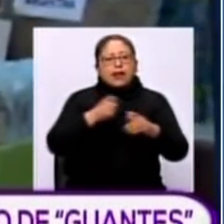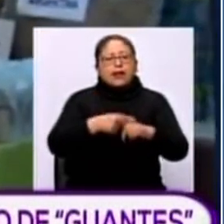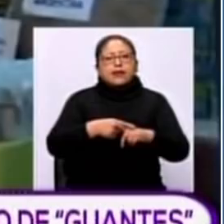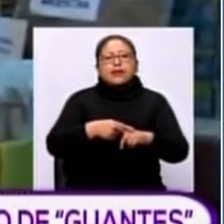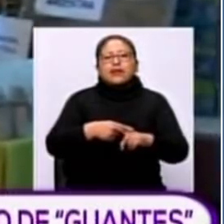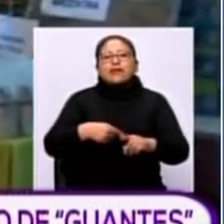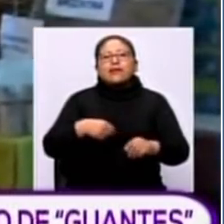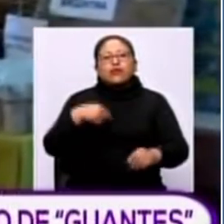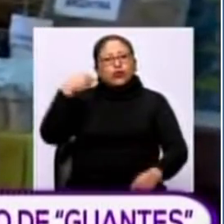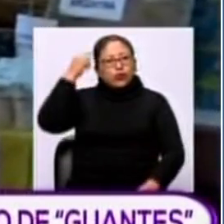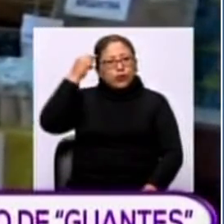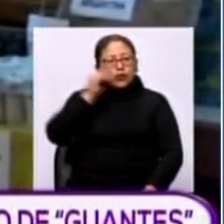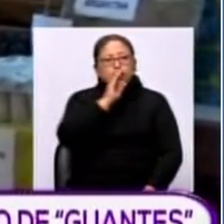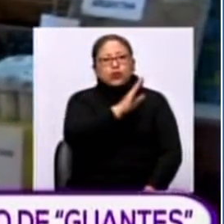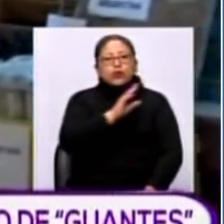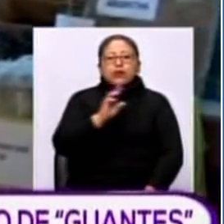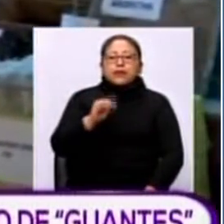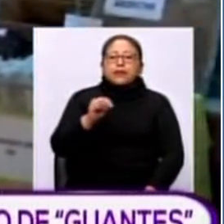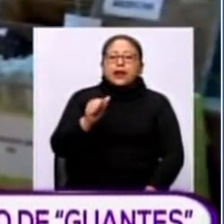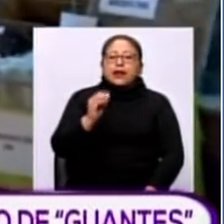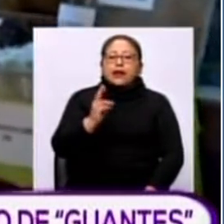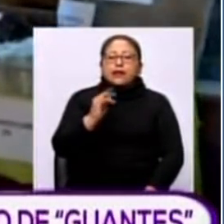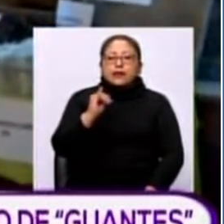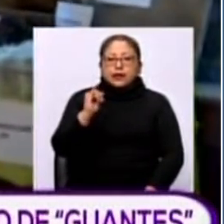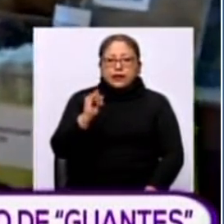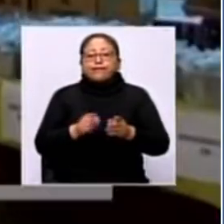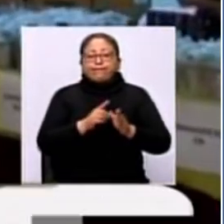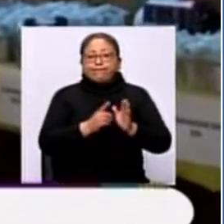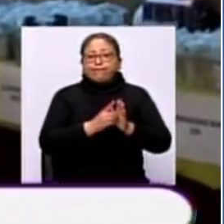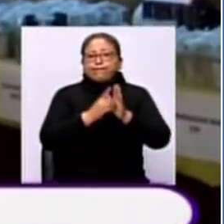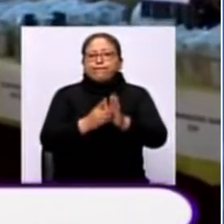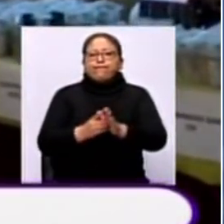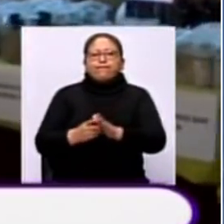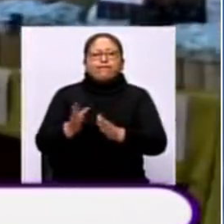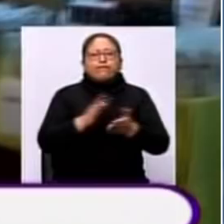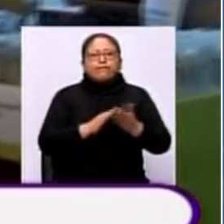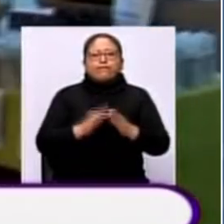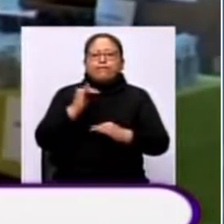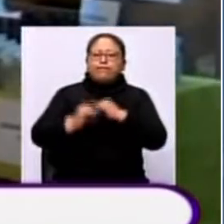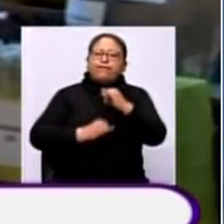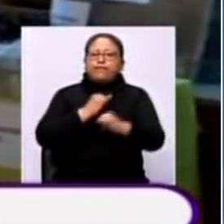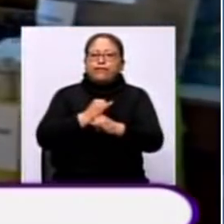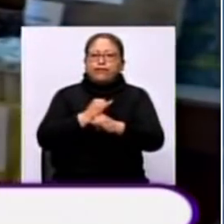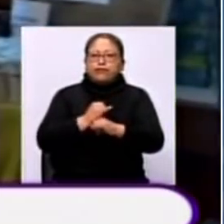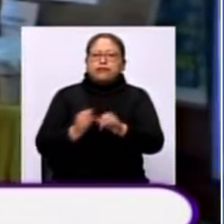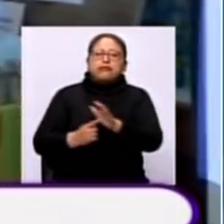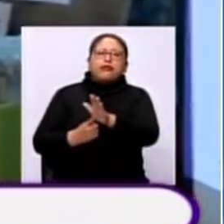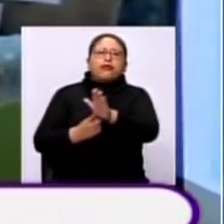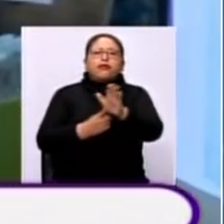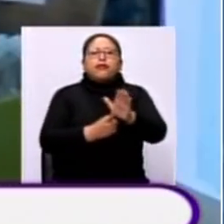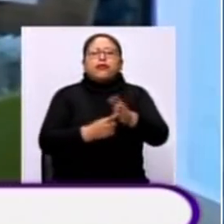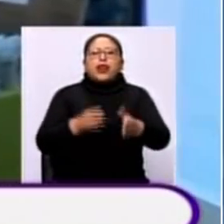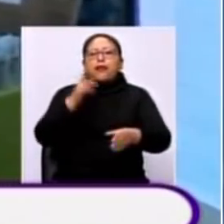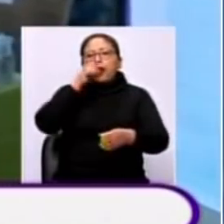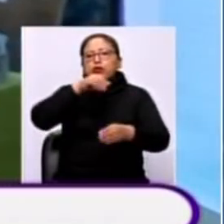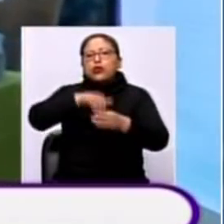Ahora, hay que tener en cuenta que el otro frente judicial para Mauricio Macri es en la República Argentina, porque hubo una presentación